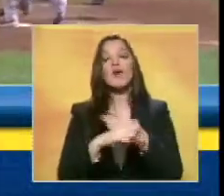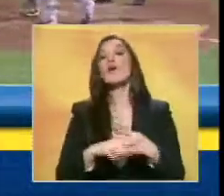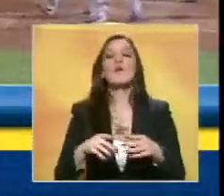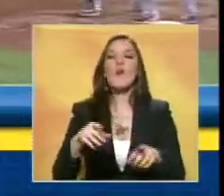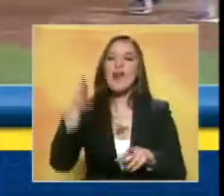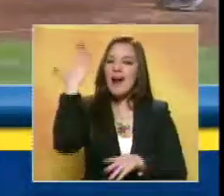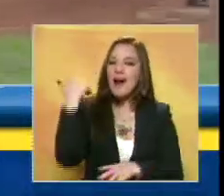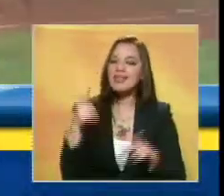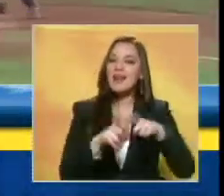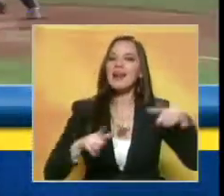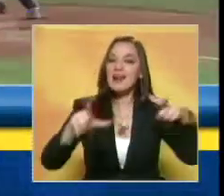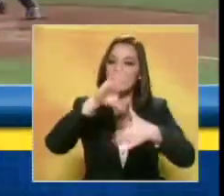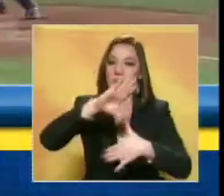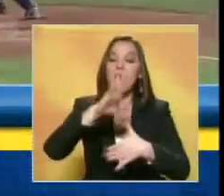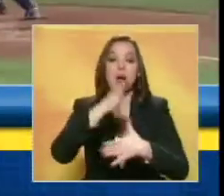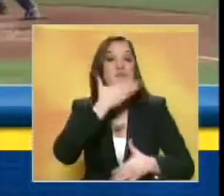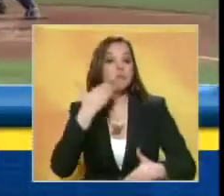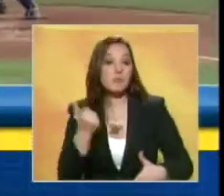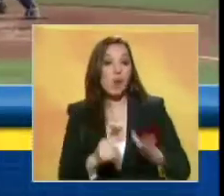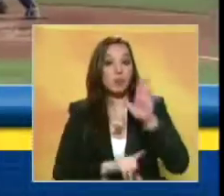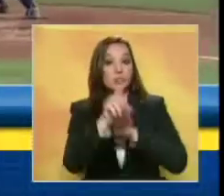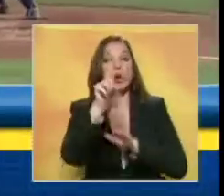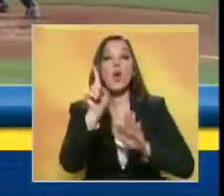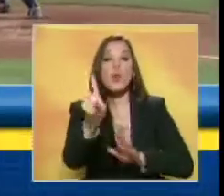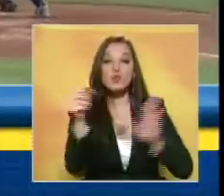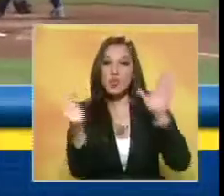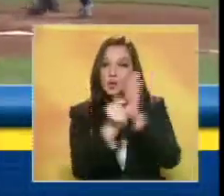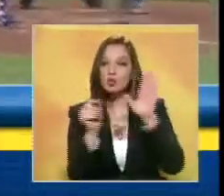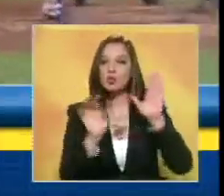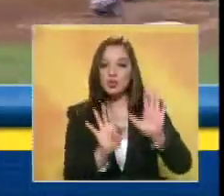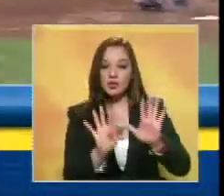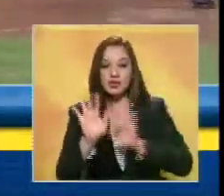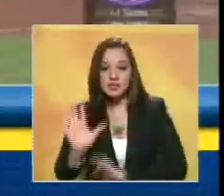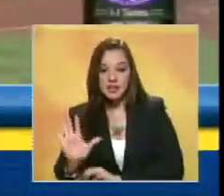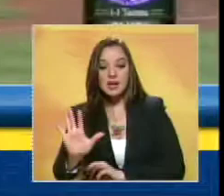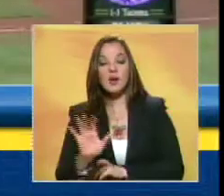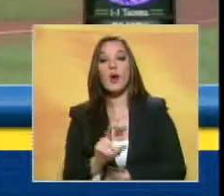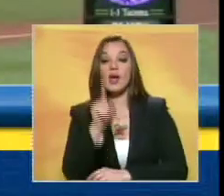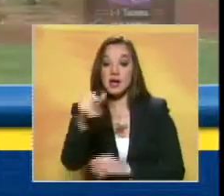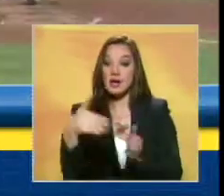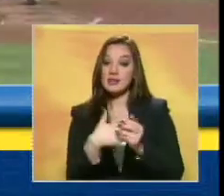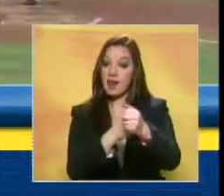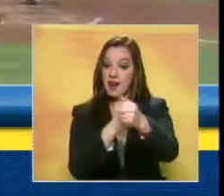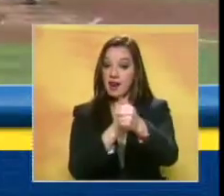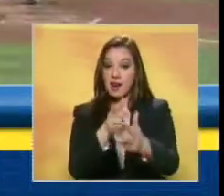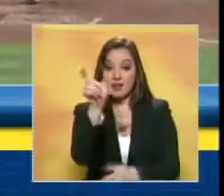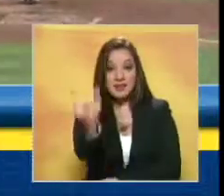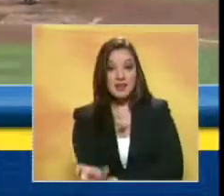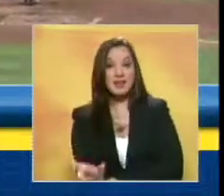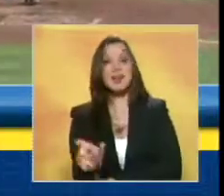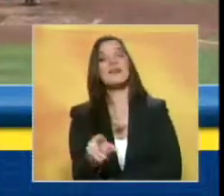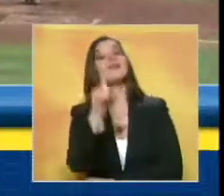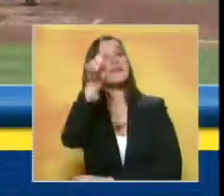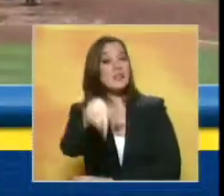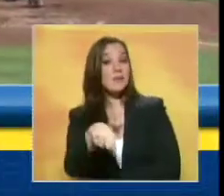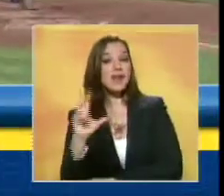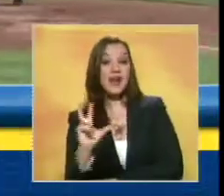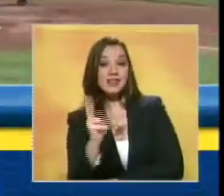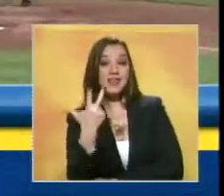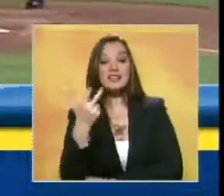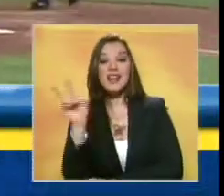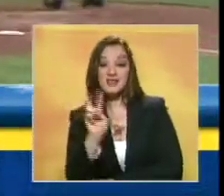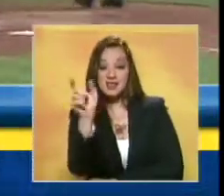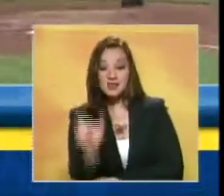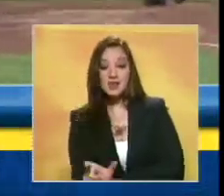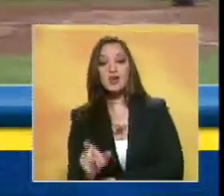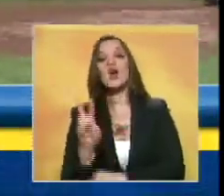de la Liga Americana y mejoró su efectividad a 1.95 para ser líder de ese departamento. Además, se convirtió en el tercer venezolano con